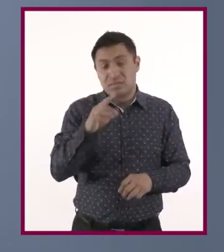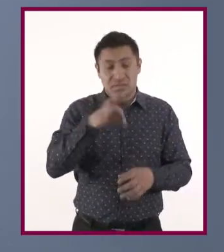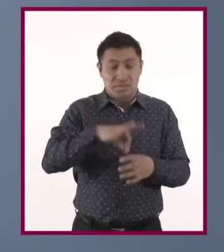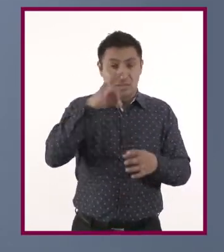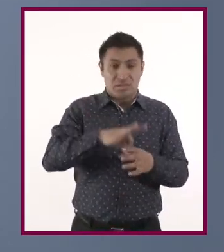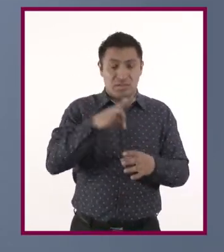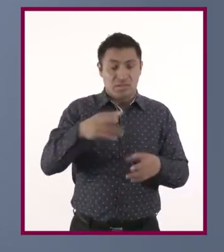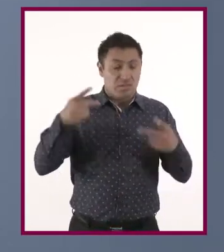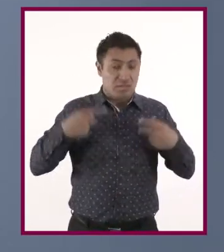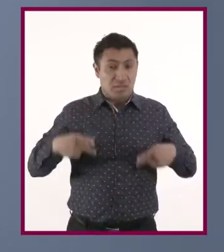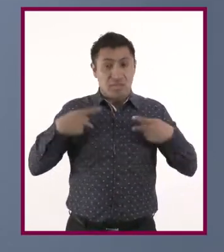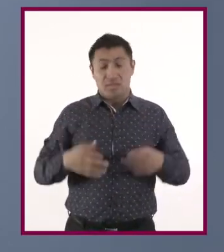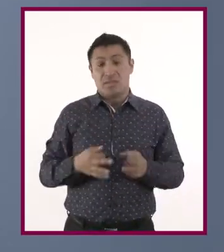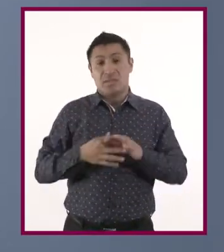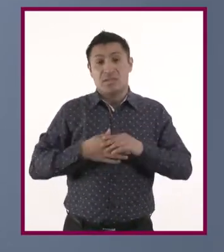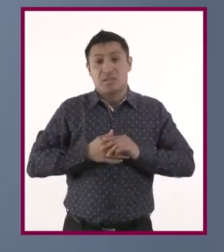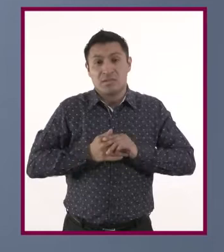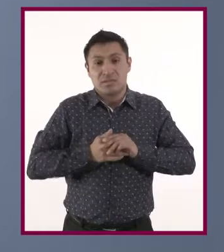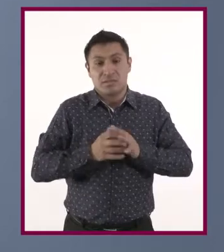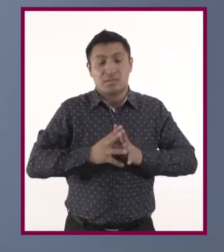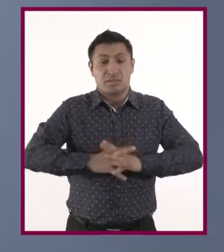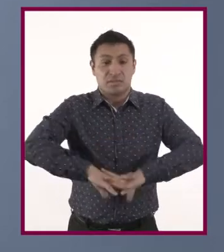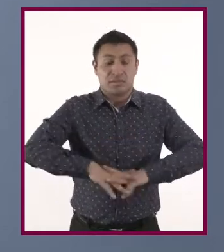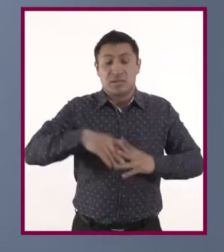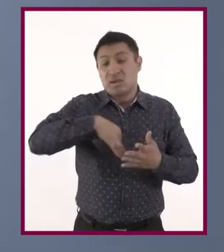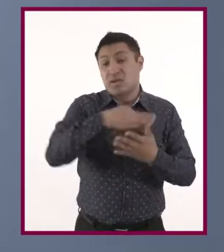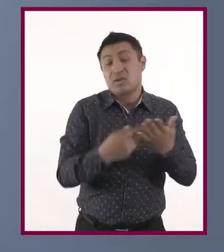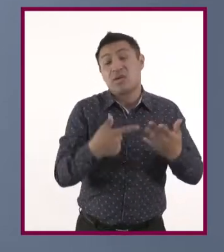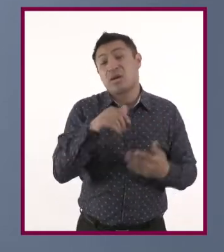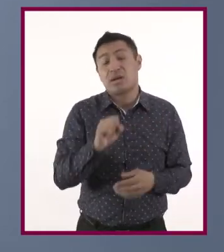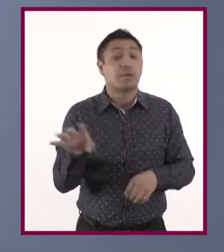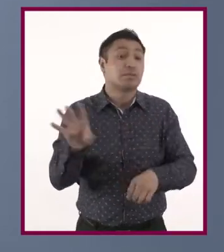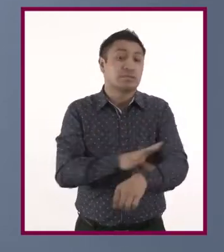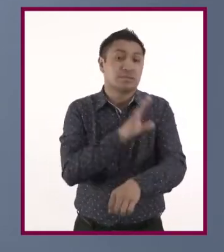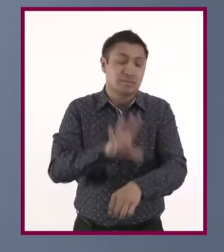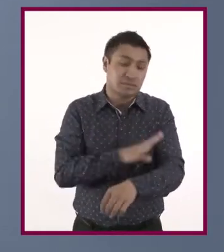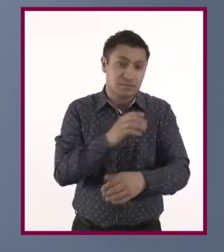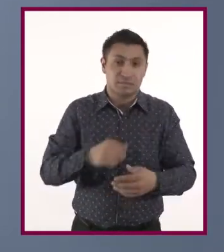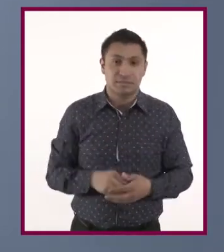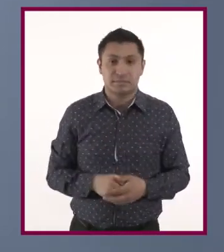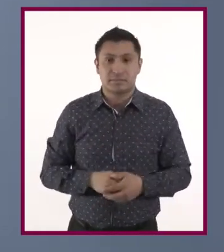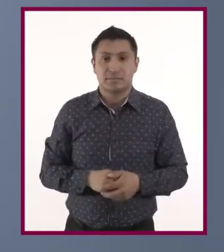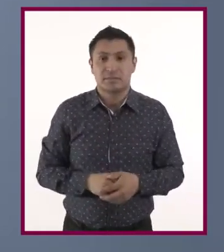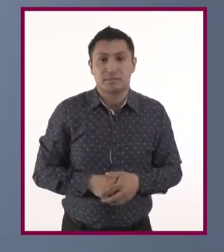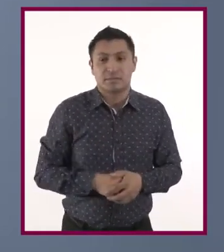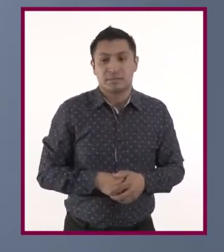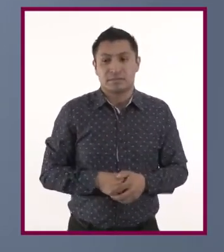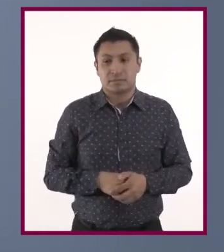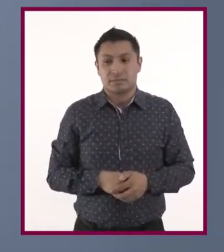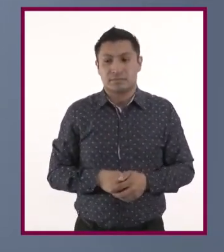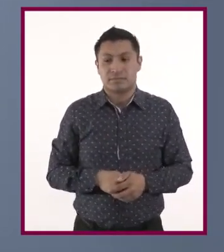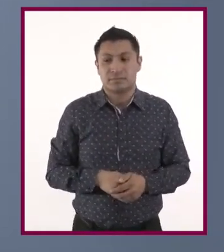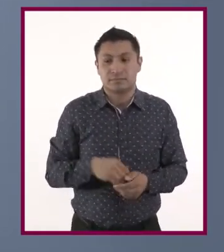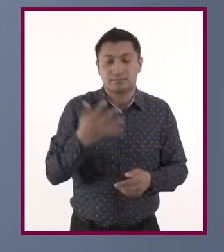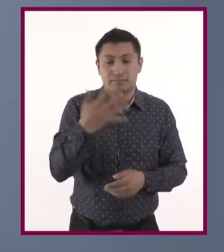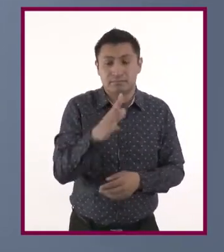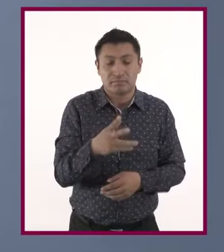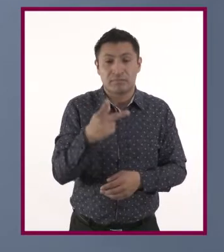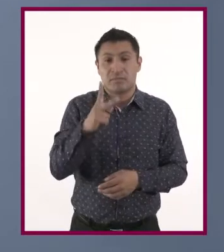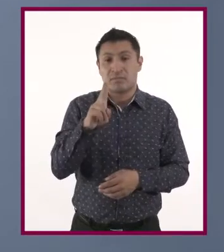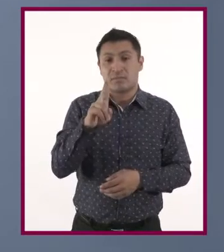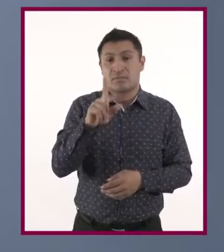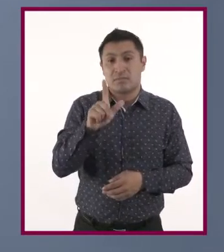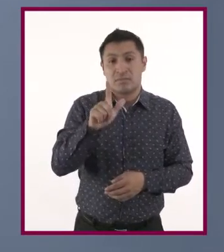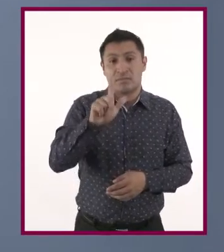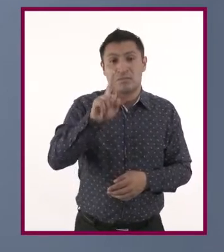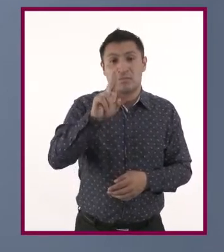ahorraría al comprador o compradora las facturas de gas o electricidad que no ahorrarían comprando otra casa. Se calcula que la plusvalía de tu